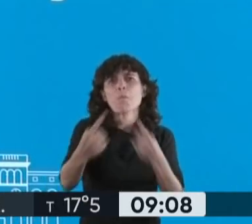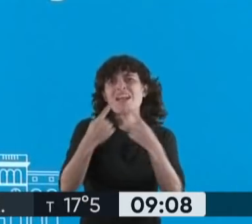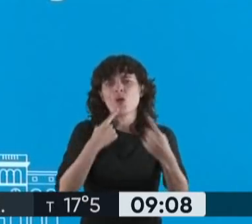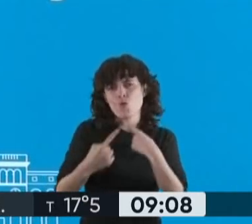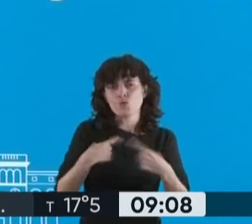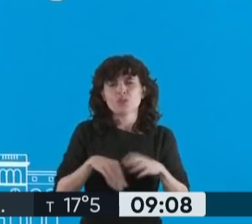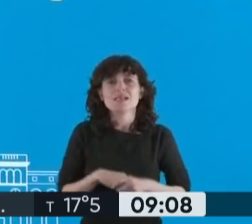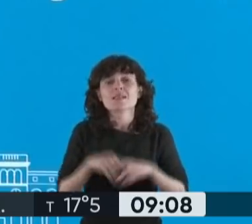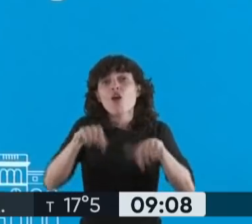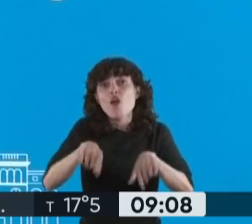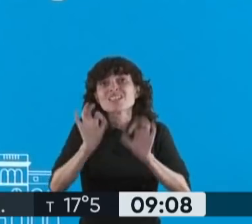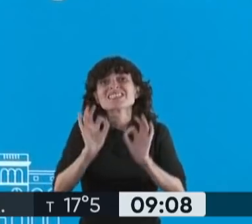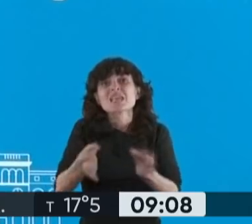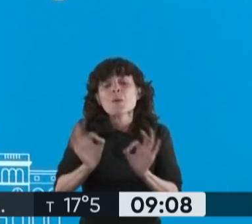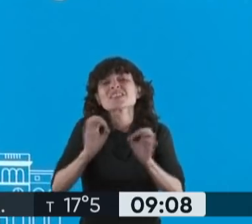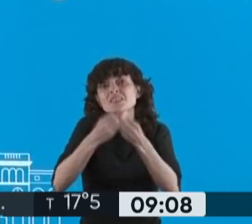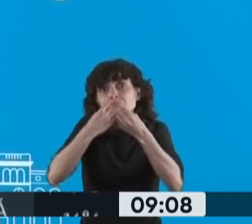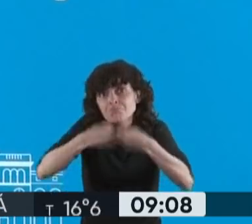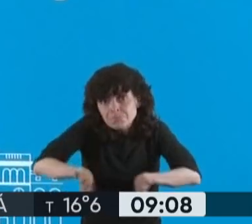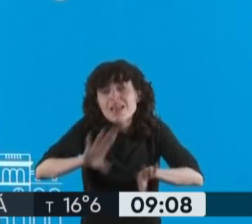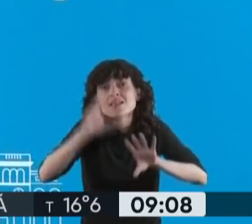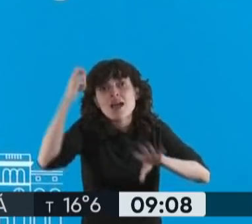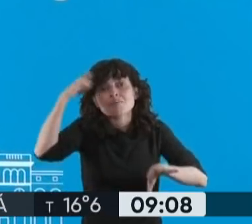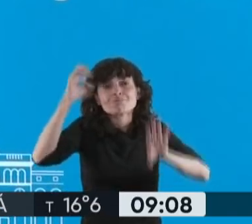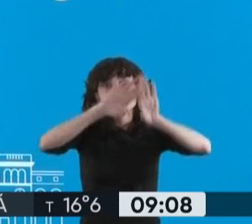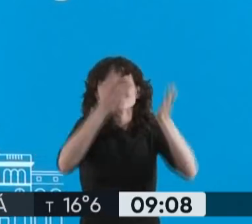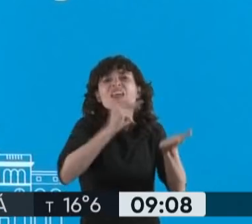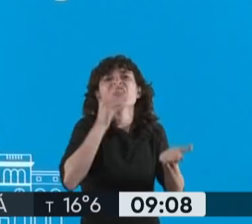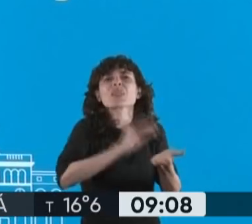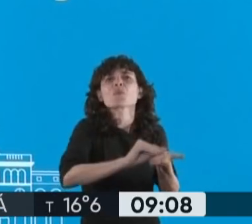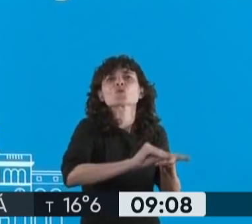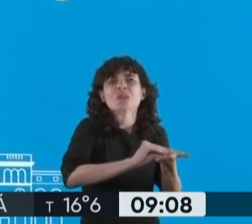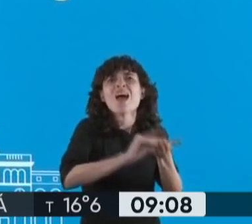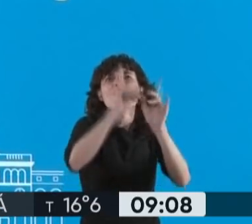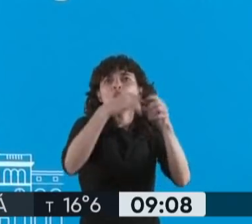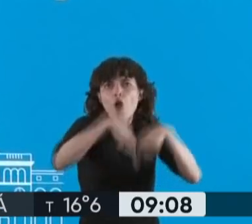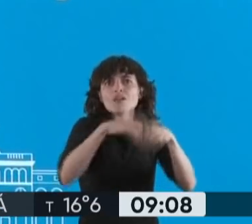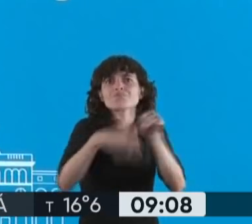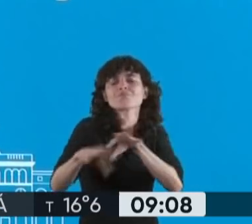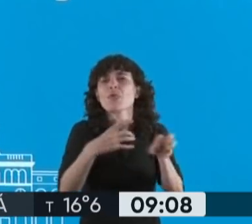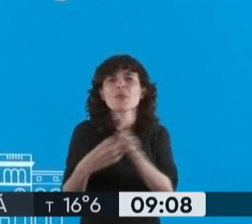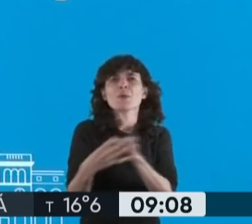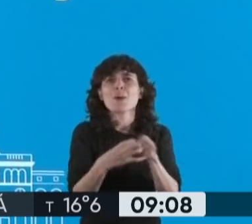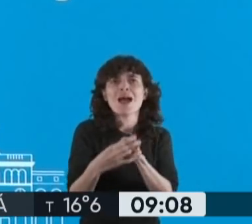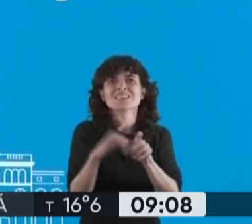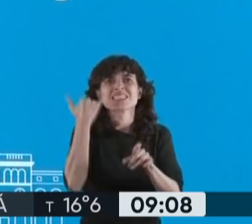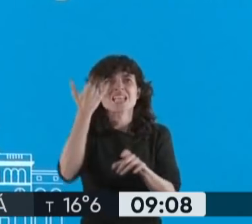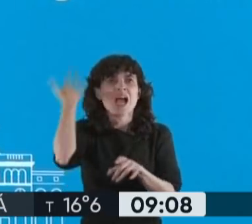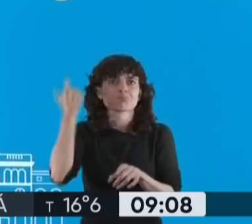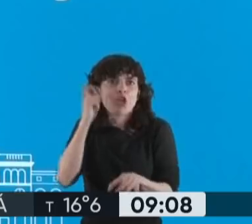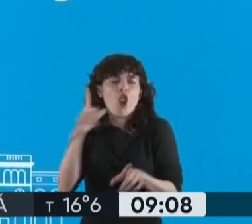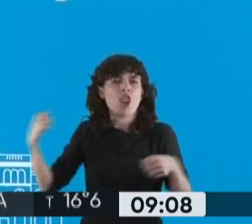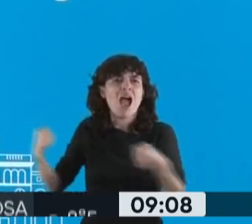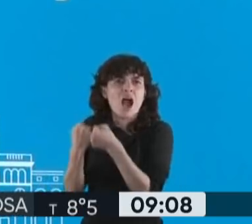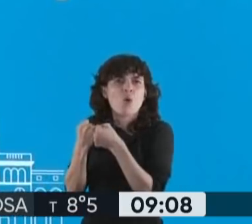hoy comienza en la Cámara de Diputados el debate sobre el acuerdo que alcanzó el gobierno